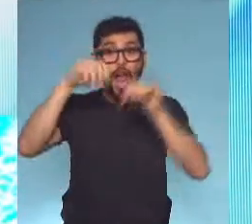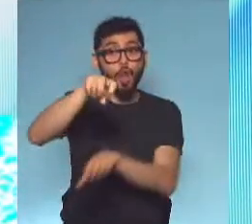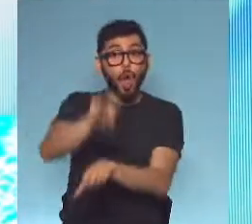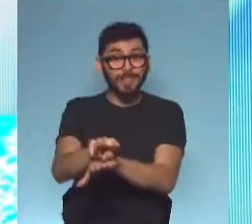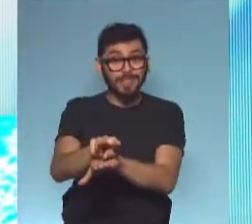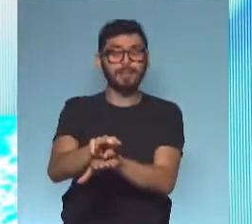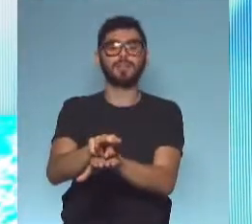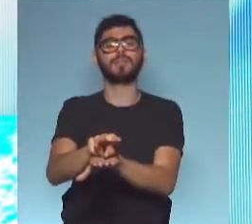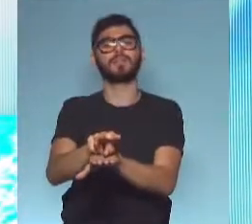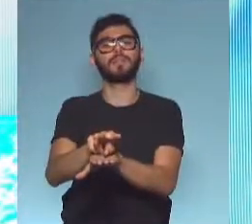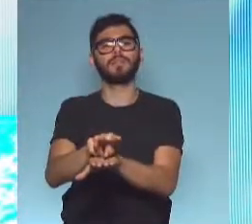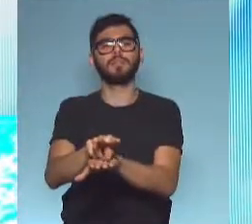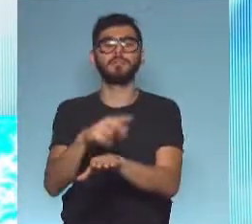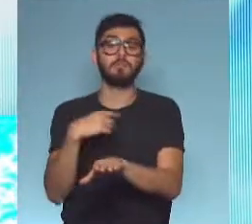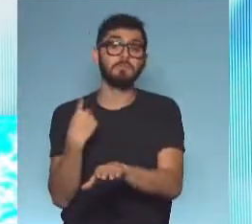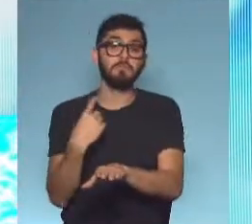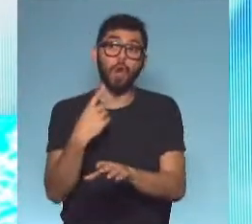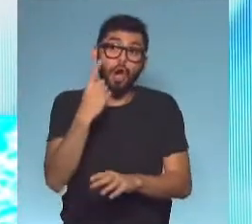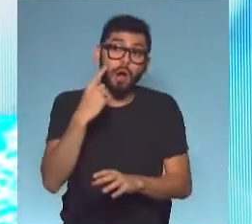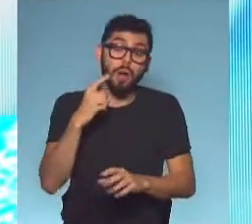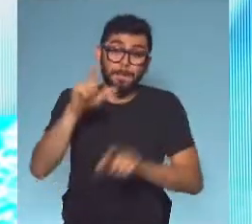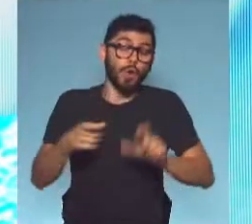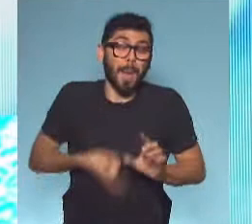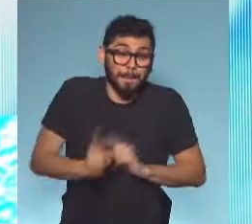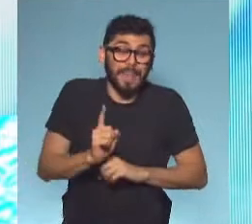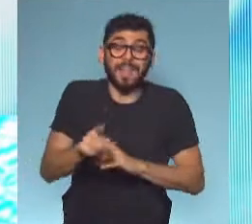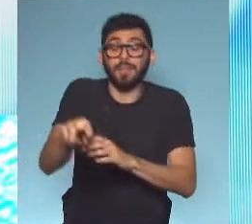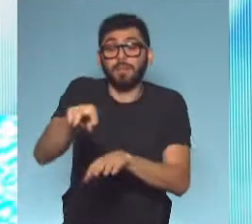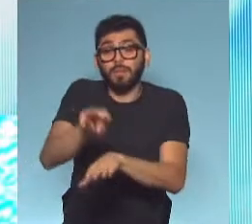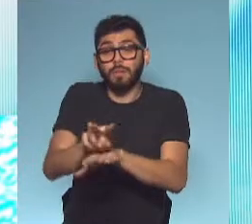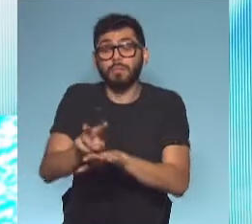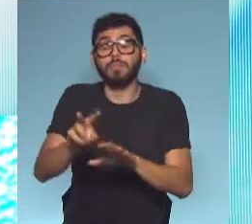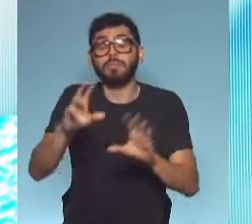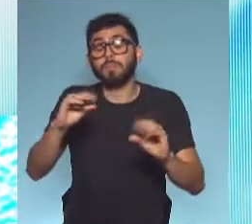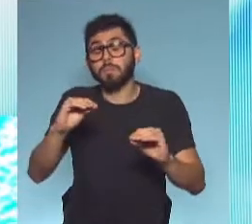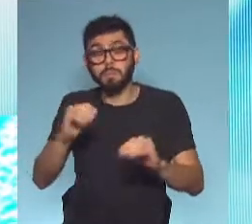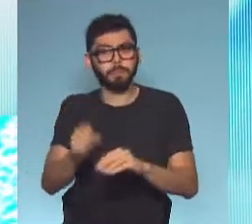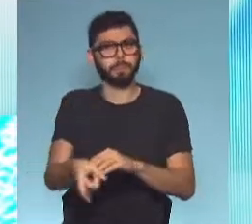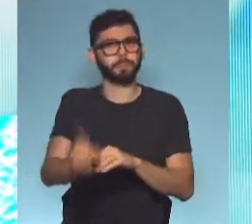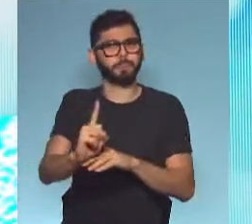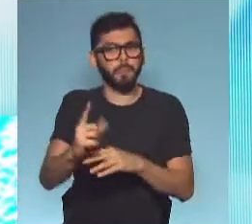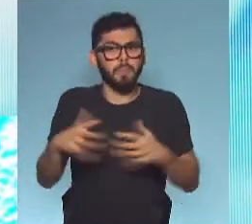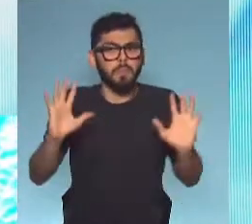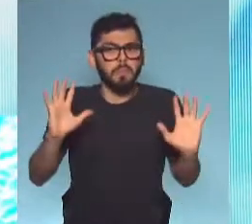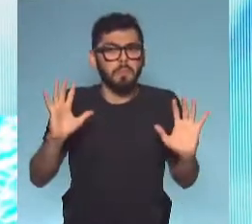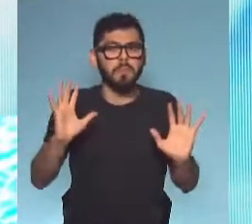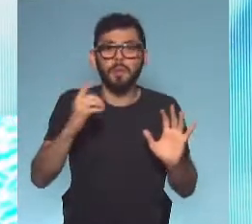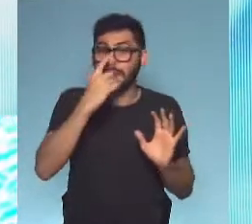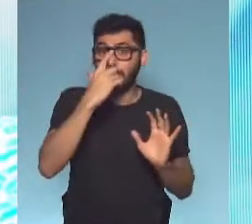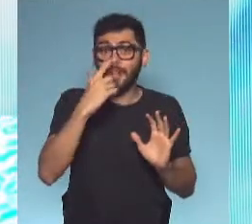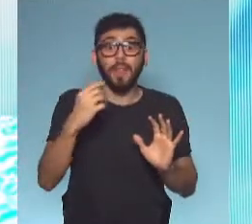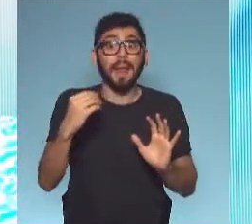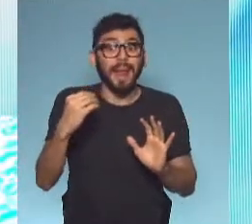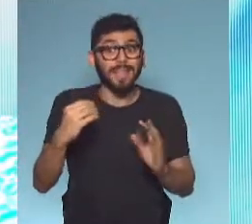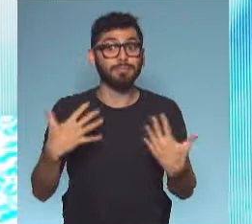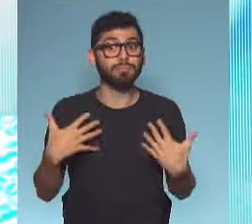les decía, suelen tener las personas con pene, suelen tener erecciones. Sí. Entonces, es un síntoma de